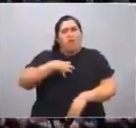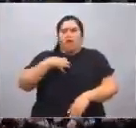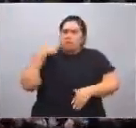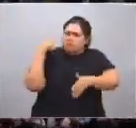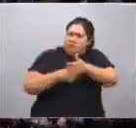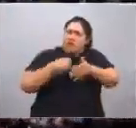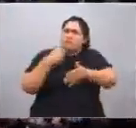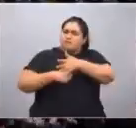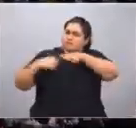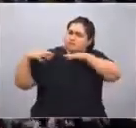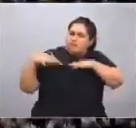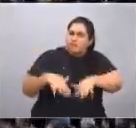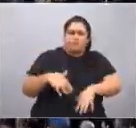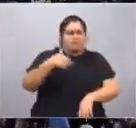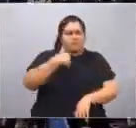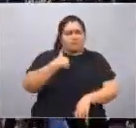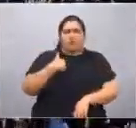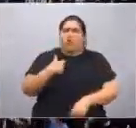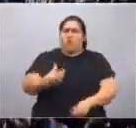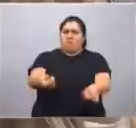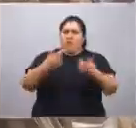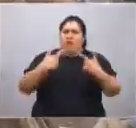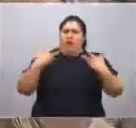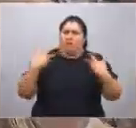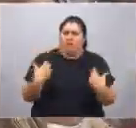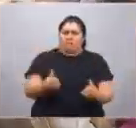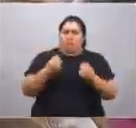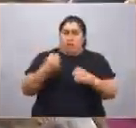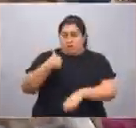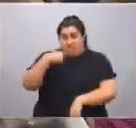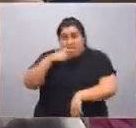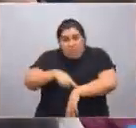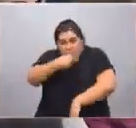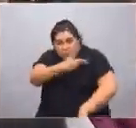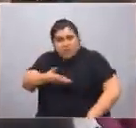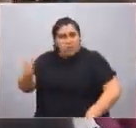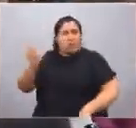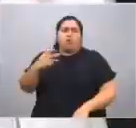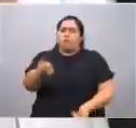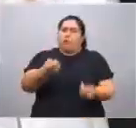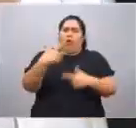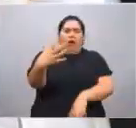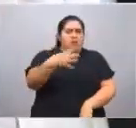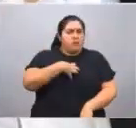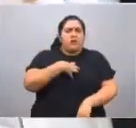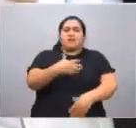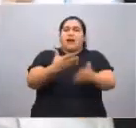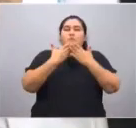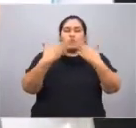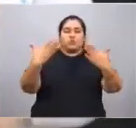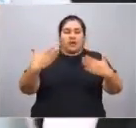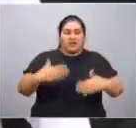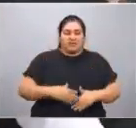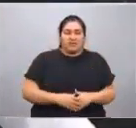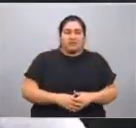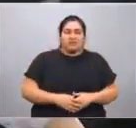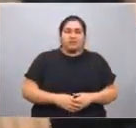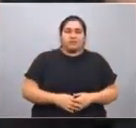militante. Me voy lleno de fuerza, me voy lleno de esperanza. Muchísimas gracias.